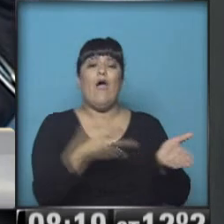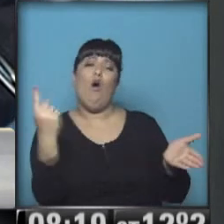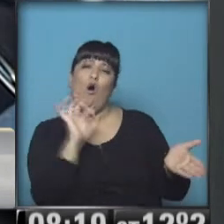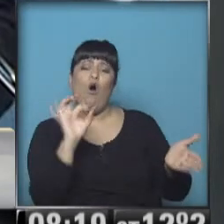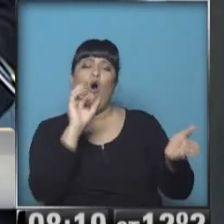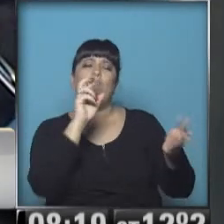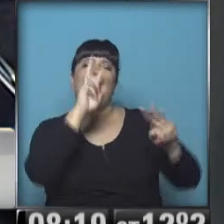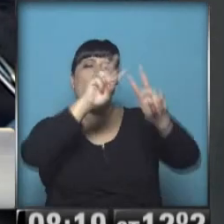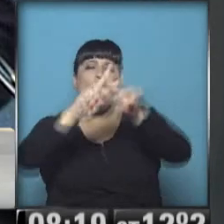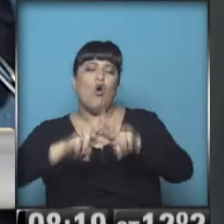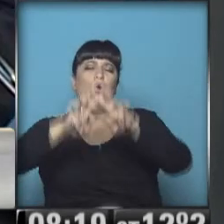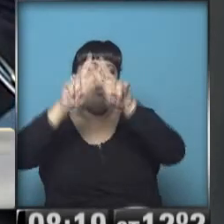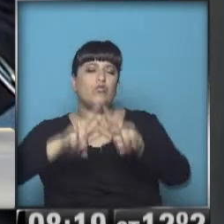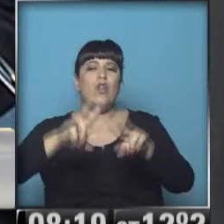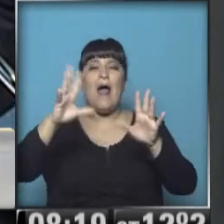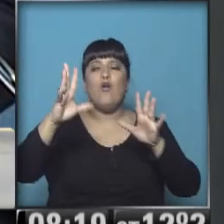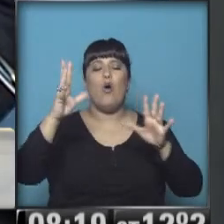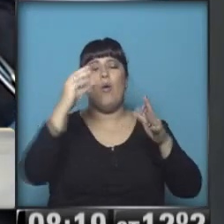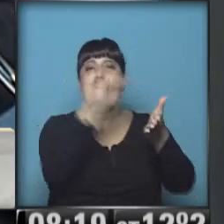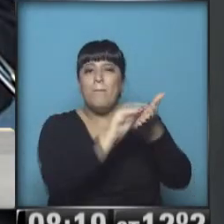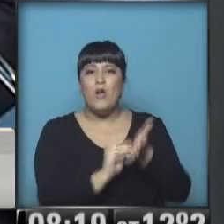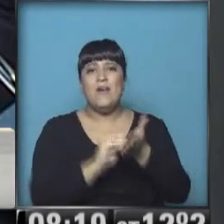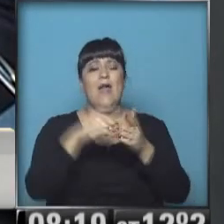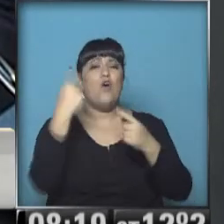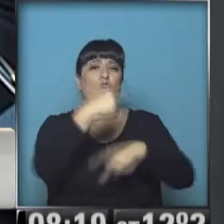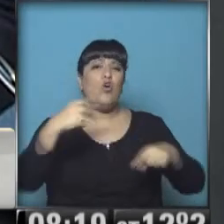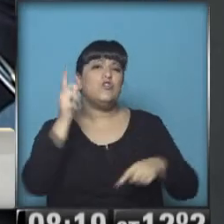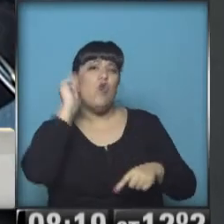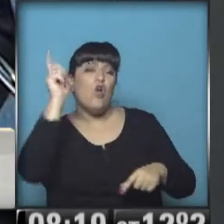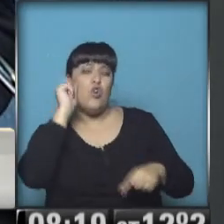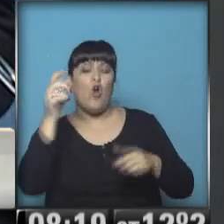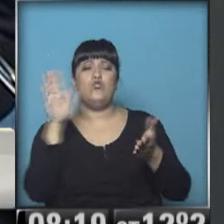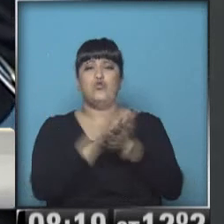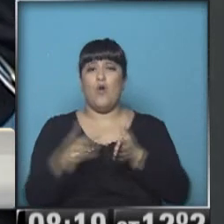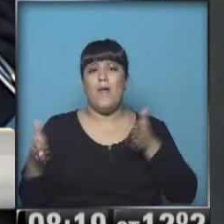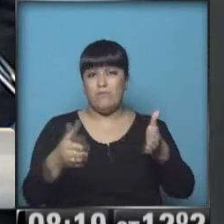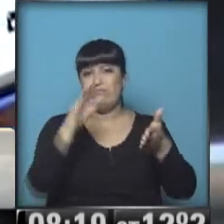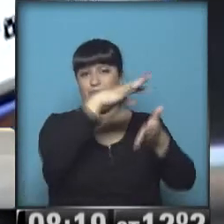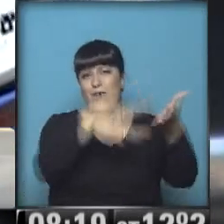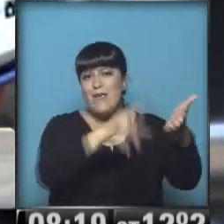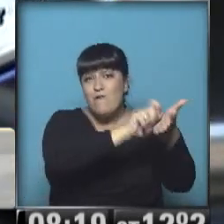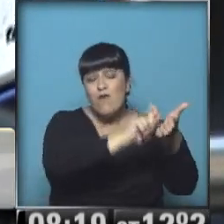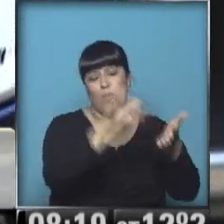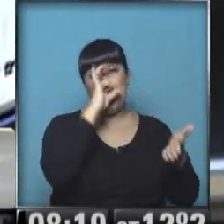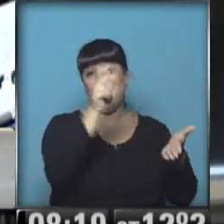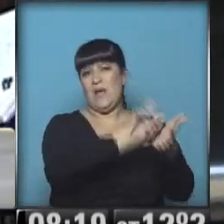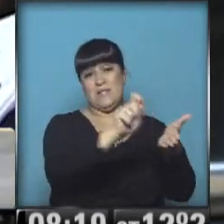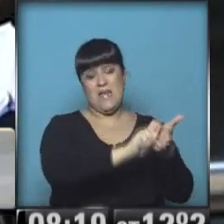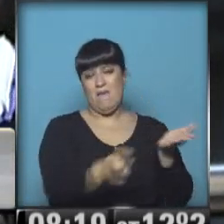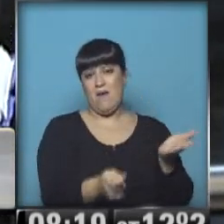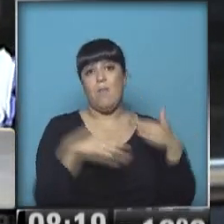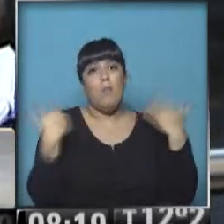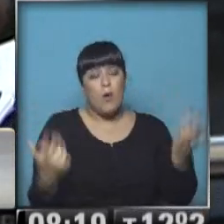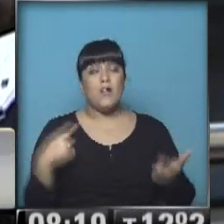los grandes logros que se han hecho en obras de infraestructura en todo este tiempo por eso creo que